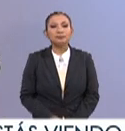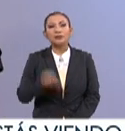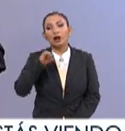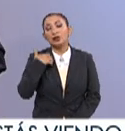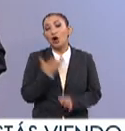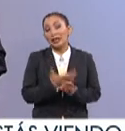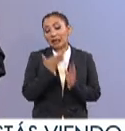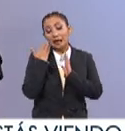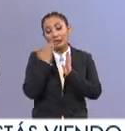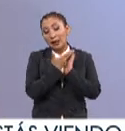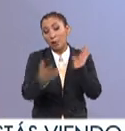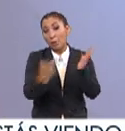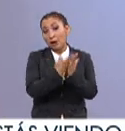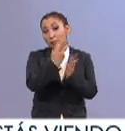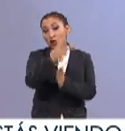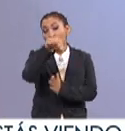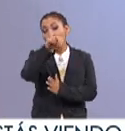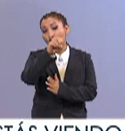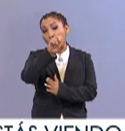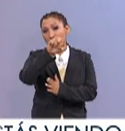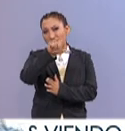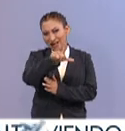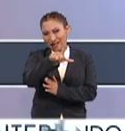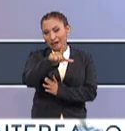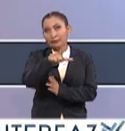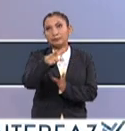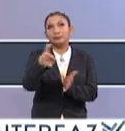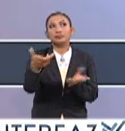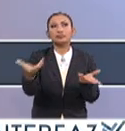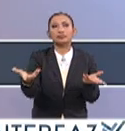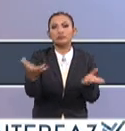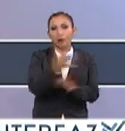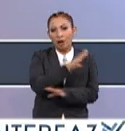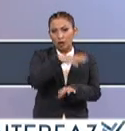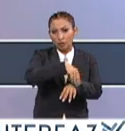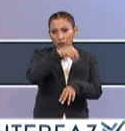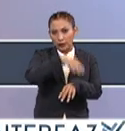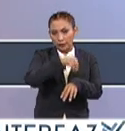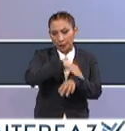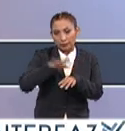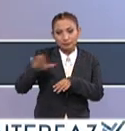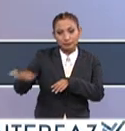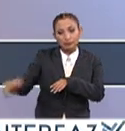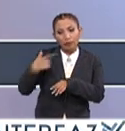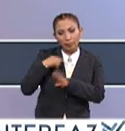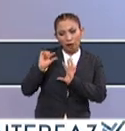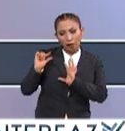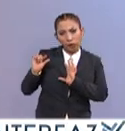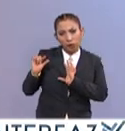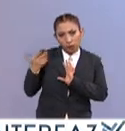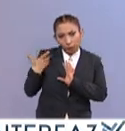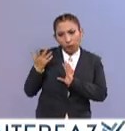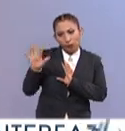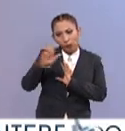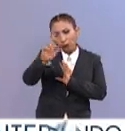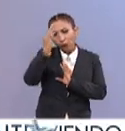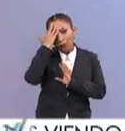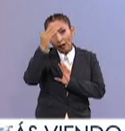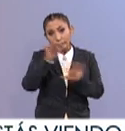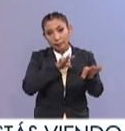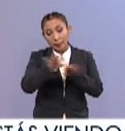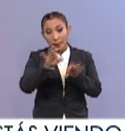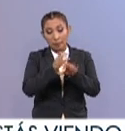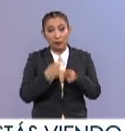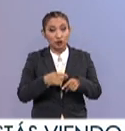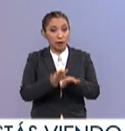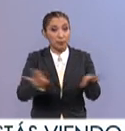Y es temporada de entrega de premios Nobel desde Suecia, que pues acaba de estar reconociendo el trabajo